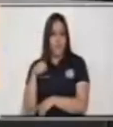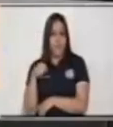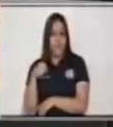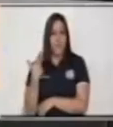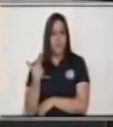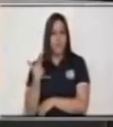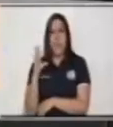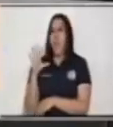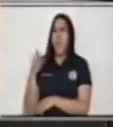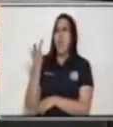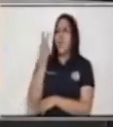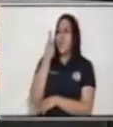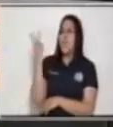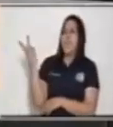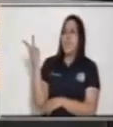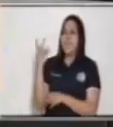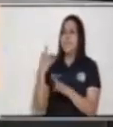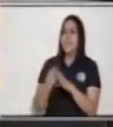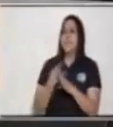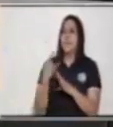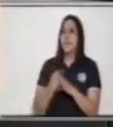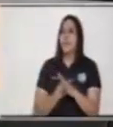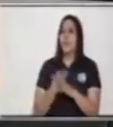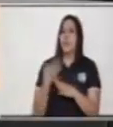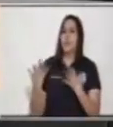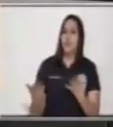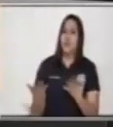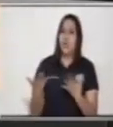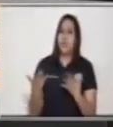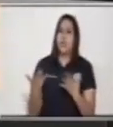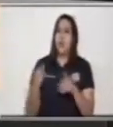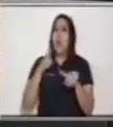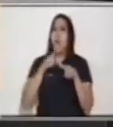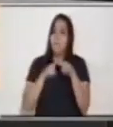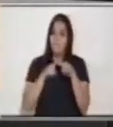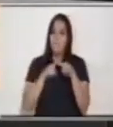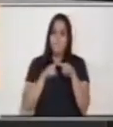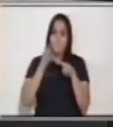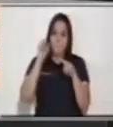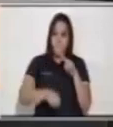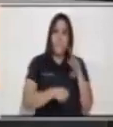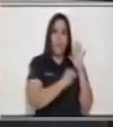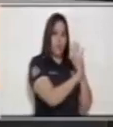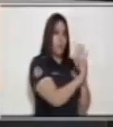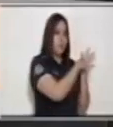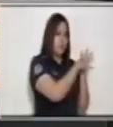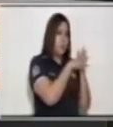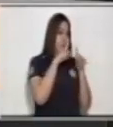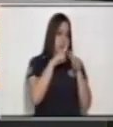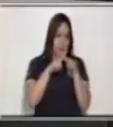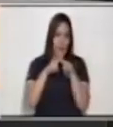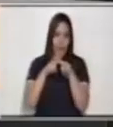¿Qué operación estamos utilizando? El signo por, o sea, multiplicación.